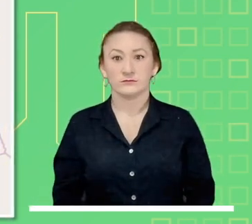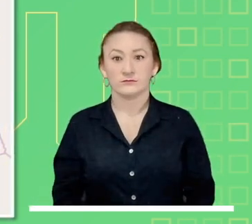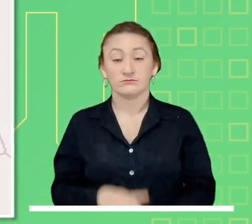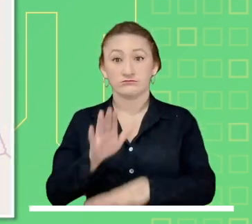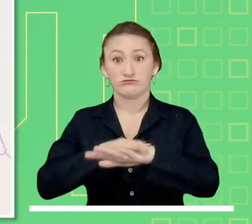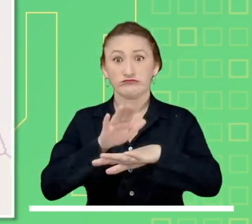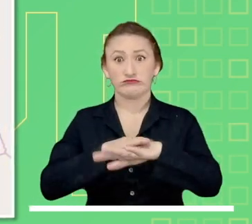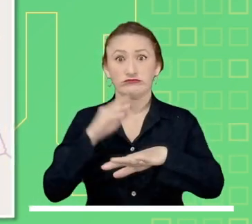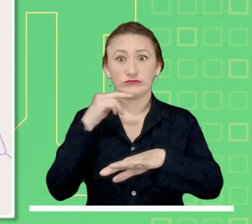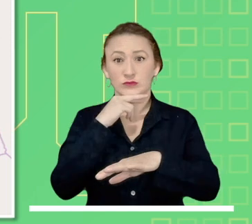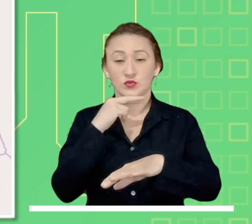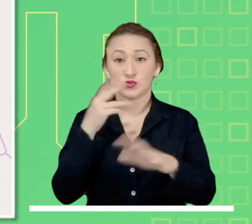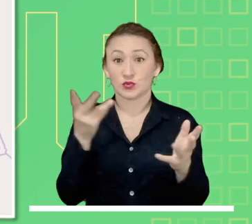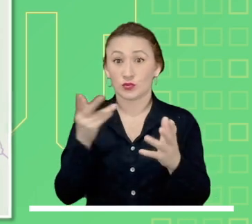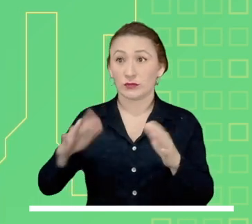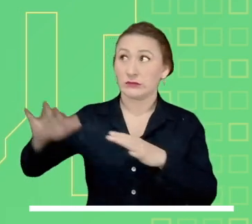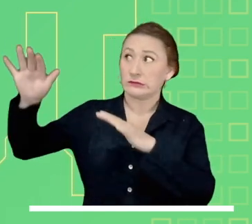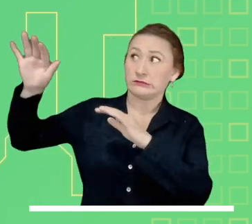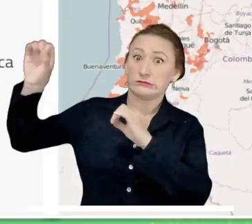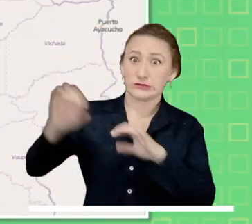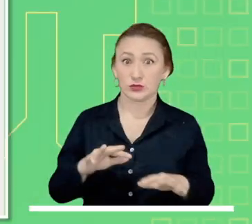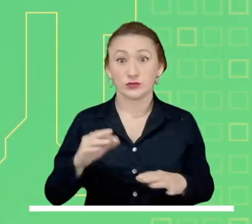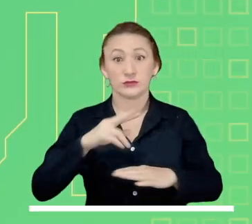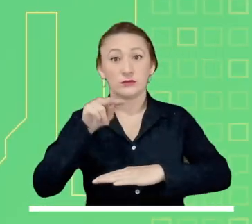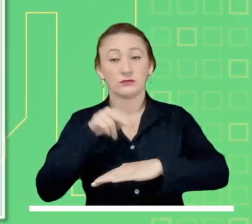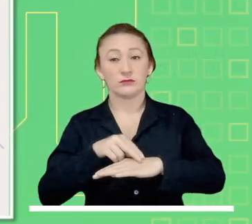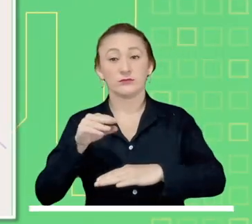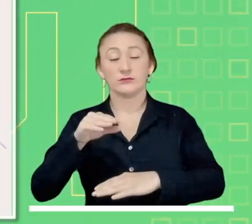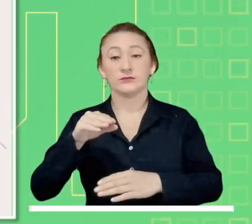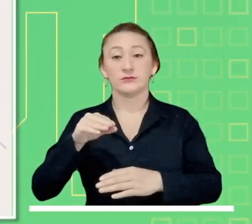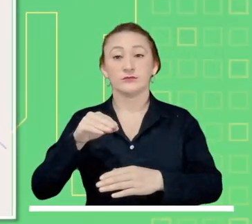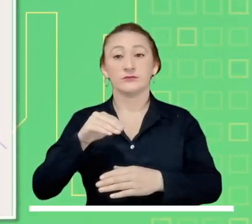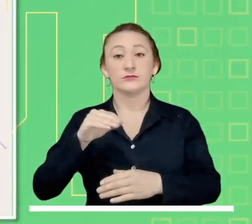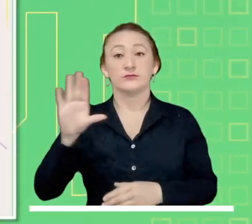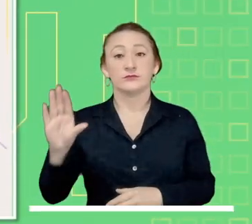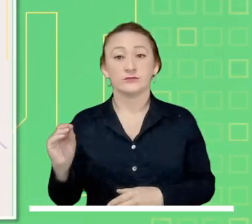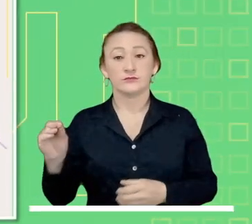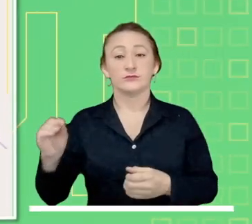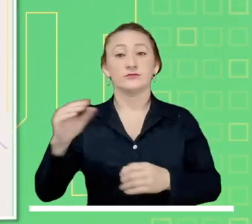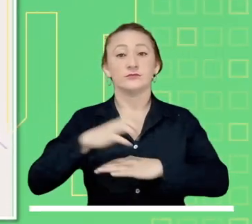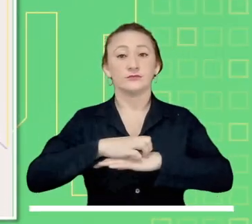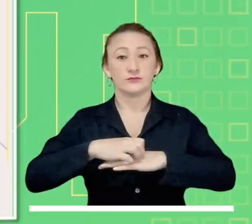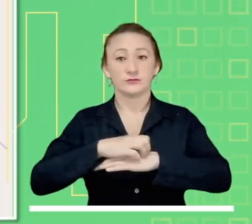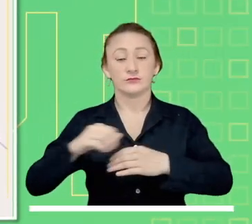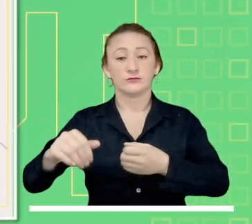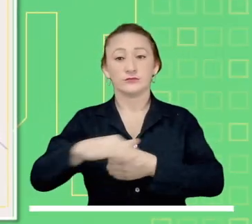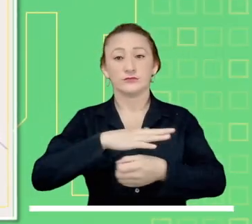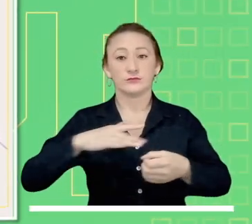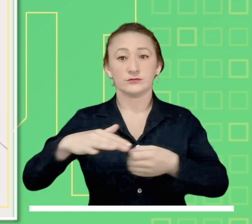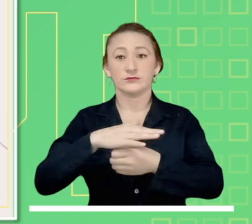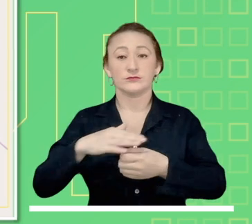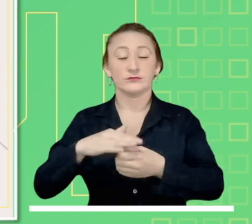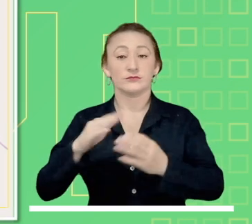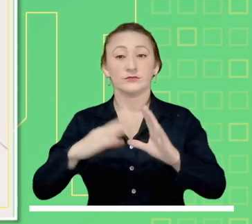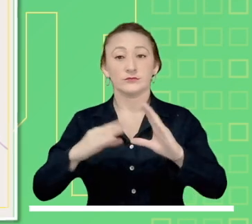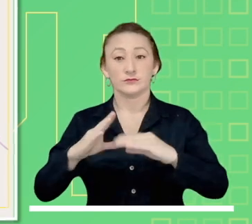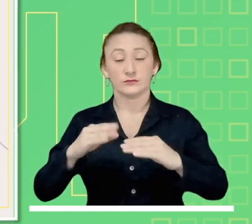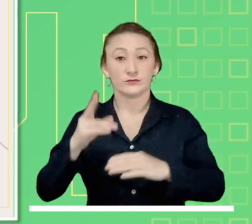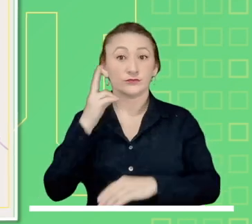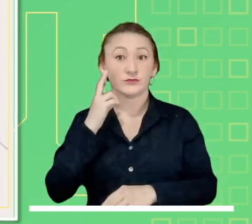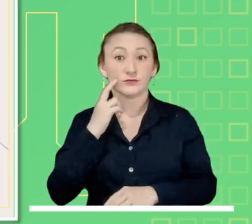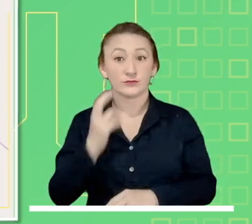Cesar y Cundinamarca. Alerta roja por probabilidad de deslizamientos de tierra en Nariño, Tolima,